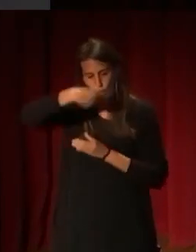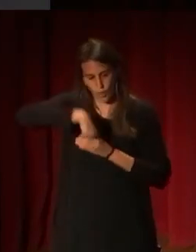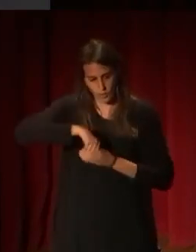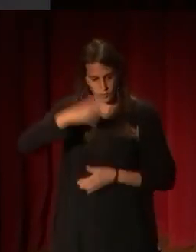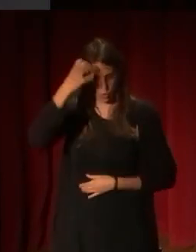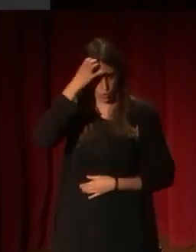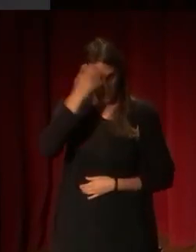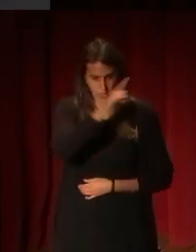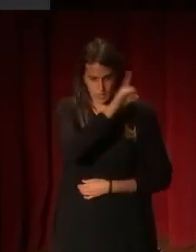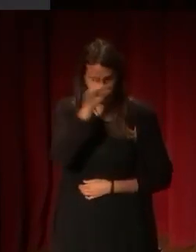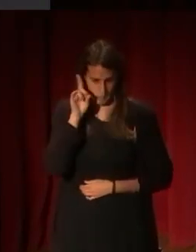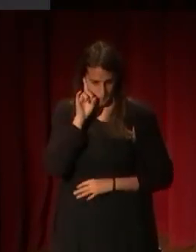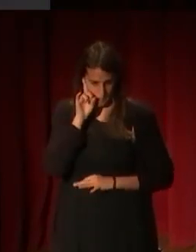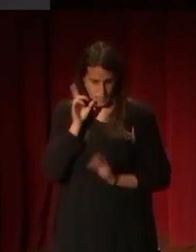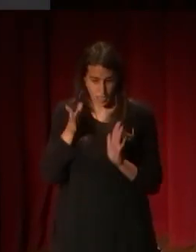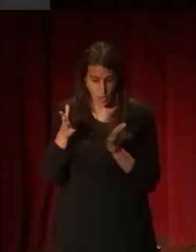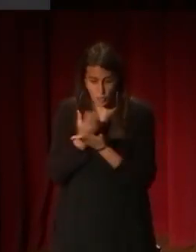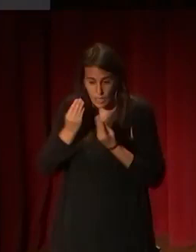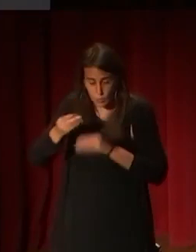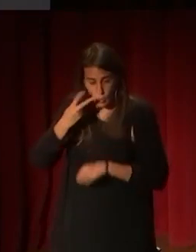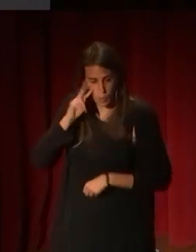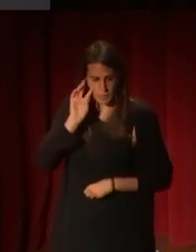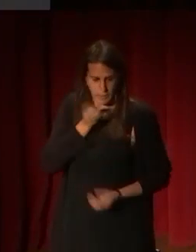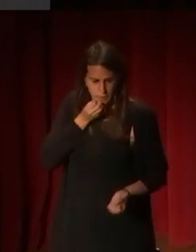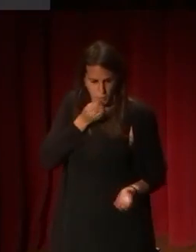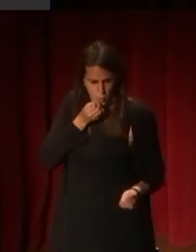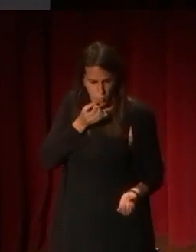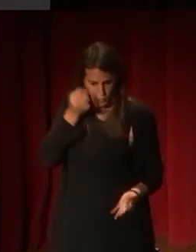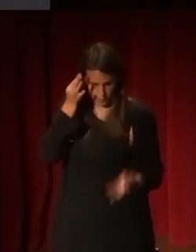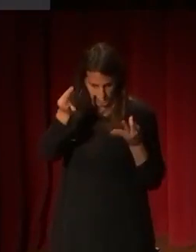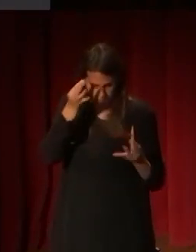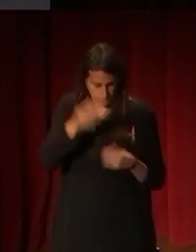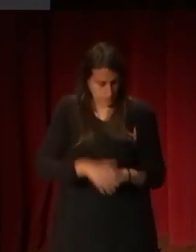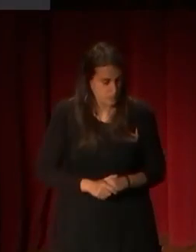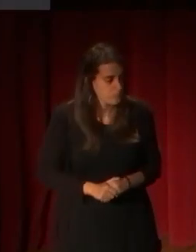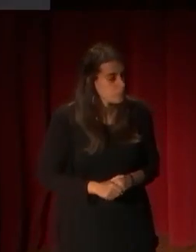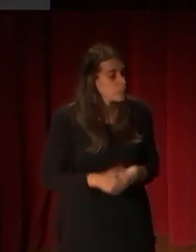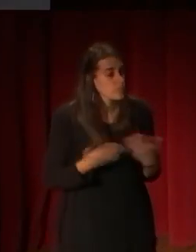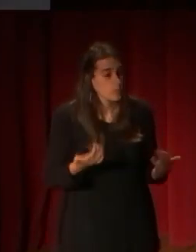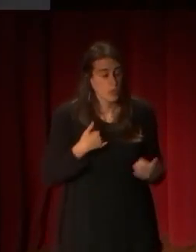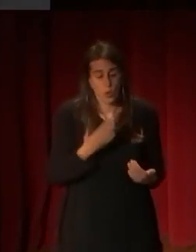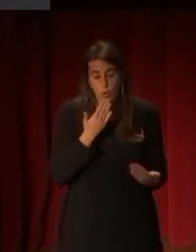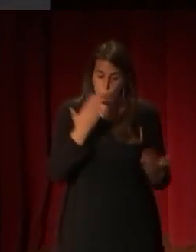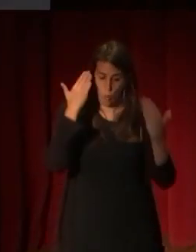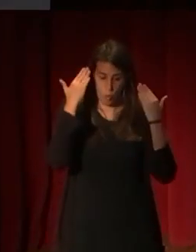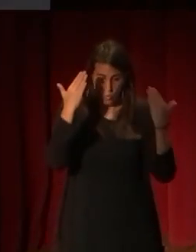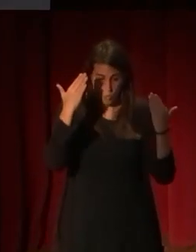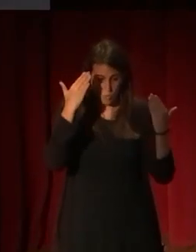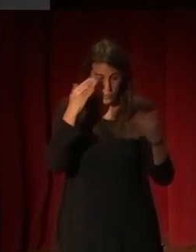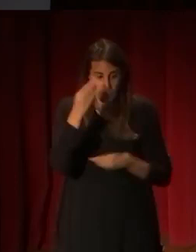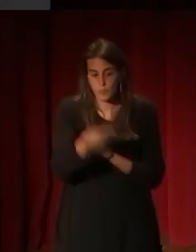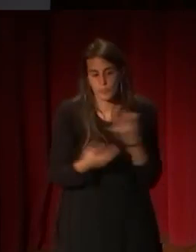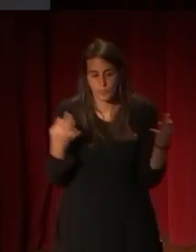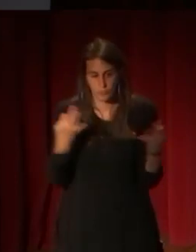corte de madrid el cardenal legado francesco barberini en honor de el pontífice se hicieron también